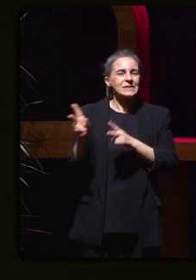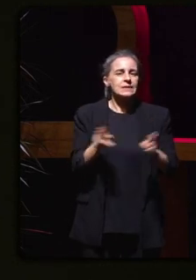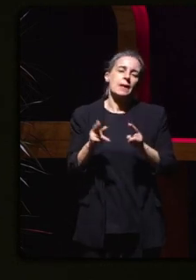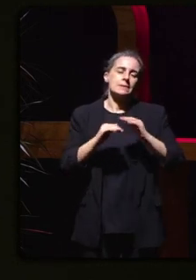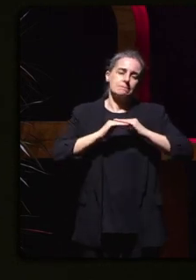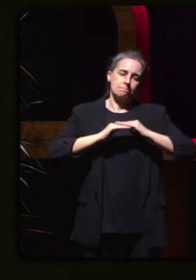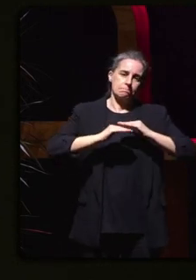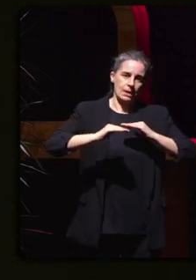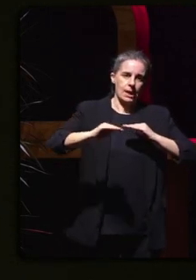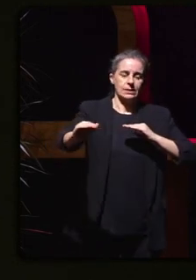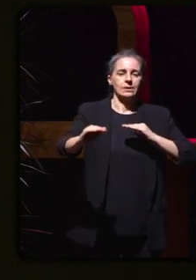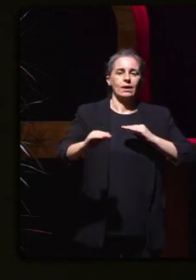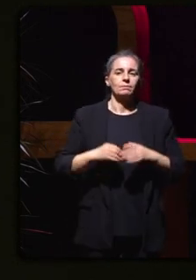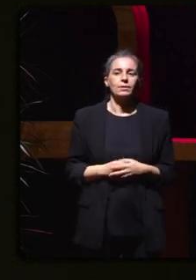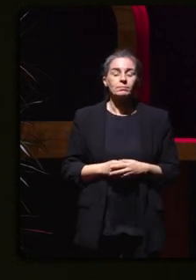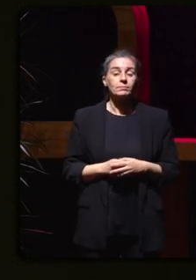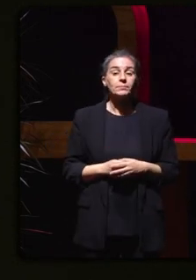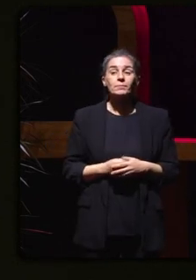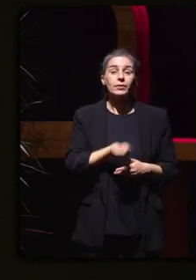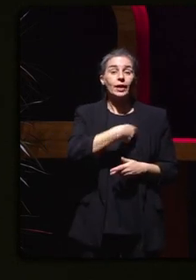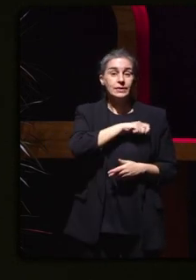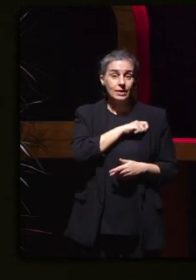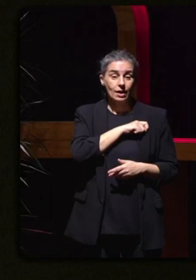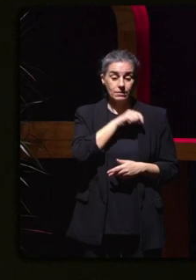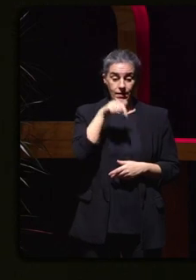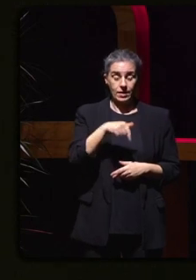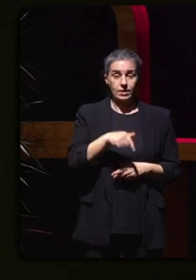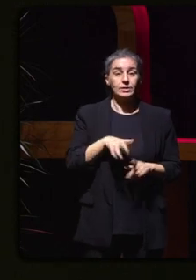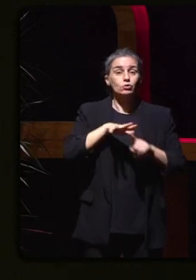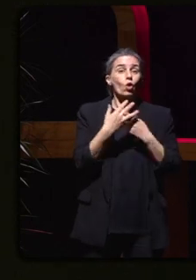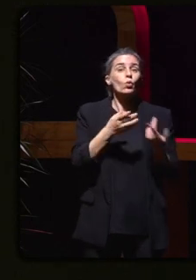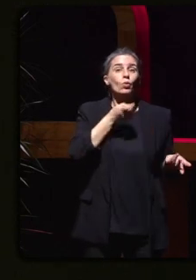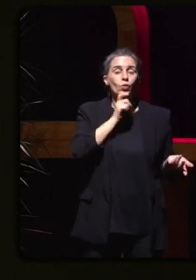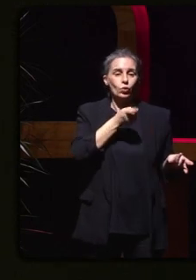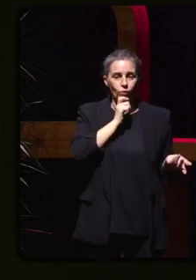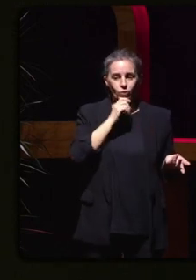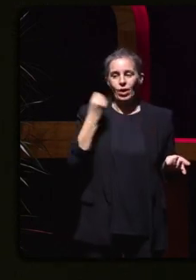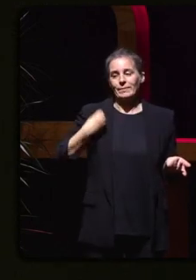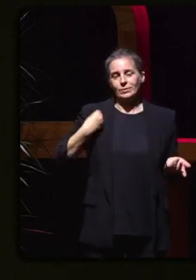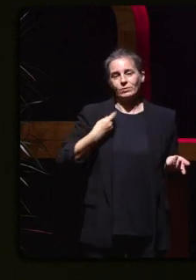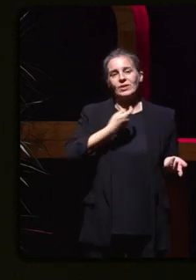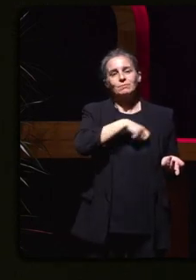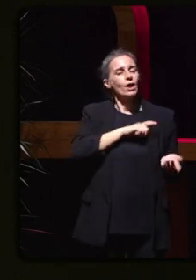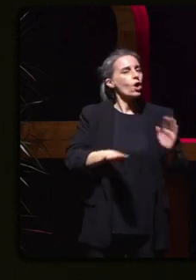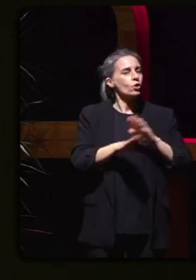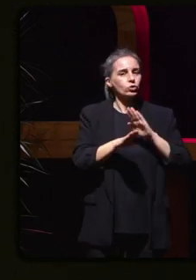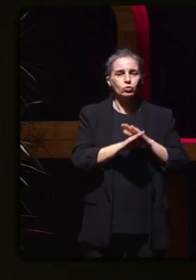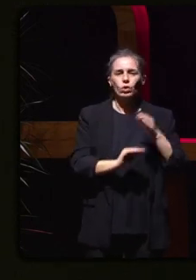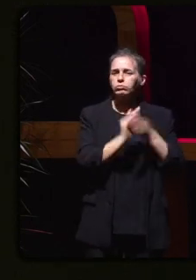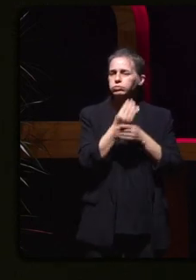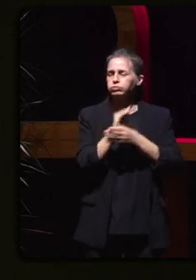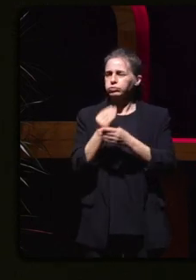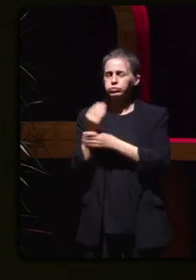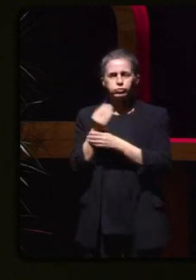España Cómo traducimos esto Pues en España sigue siendo un Nicho de producción internacional